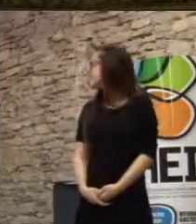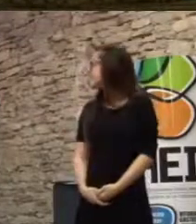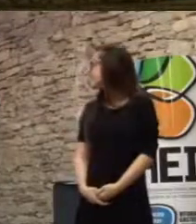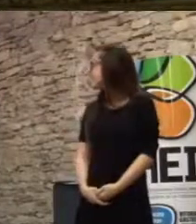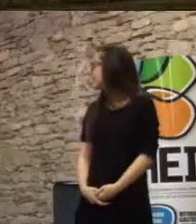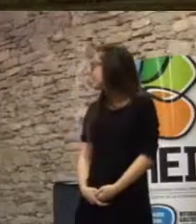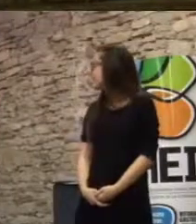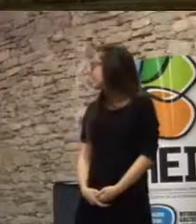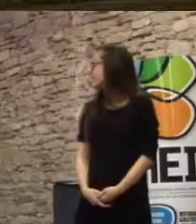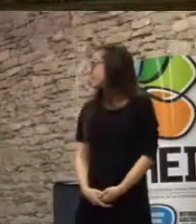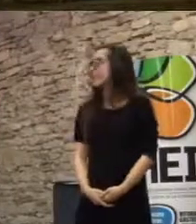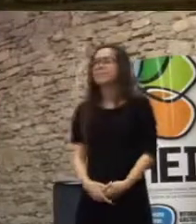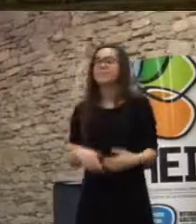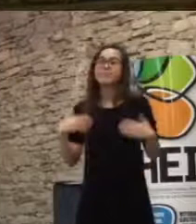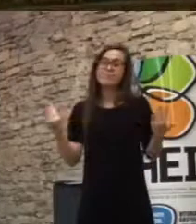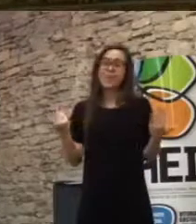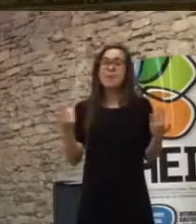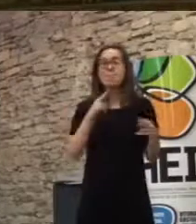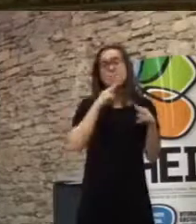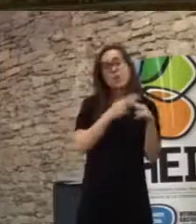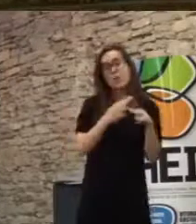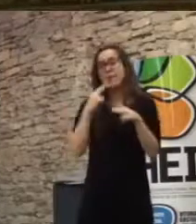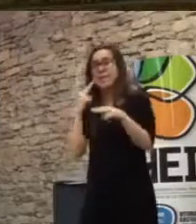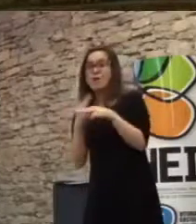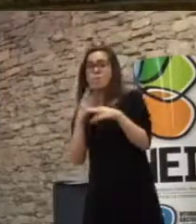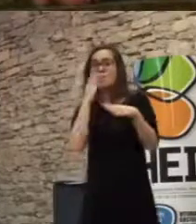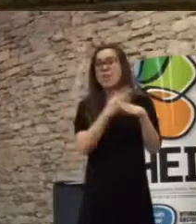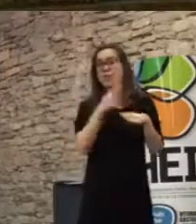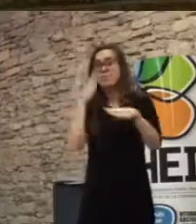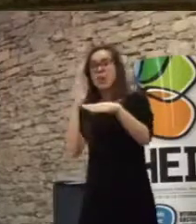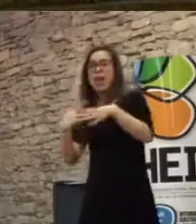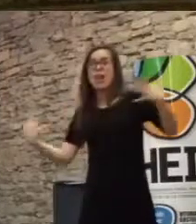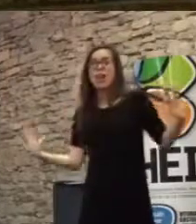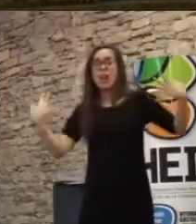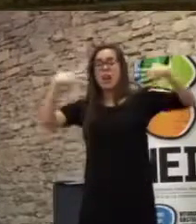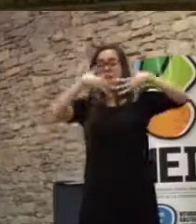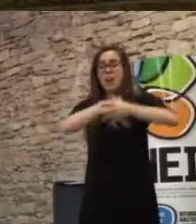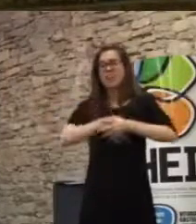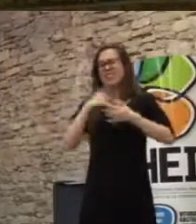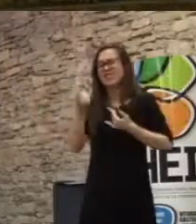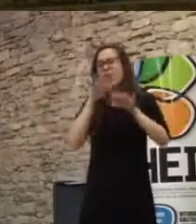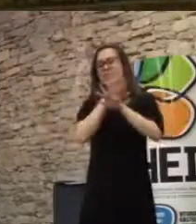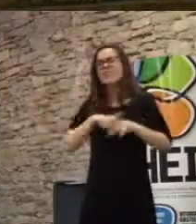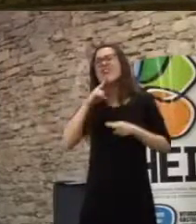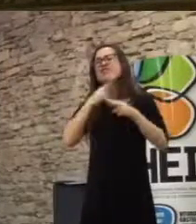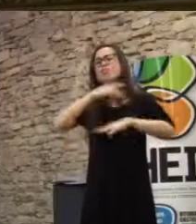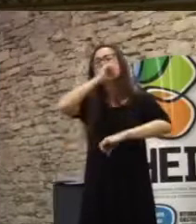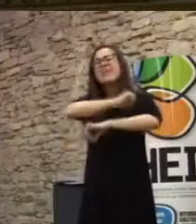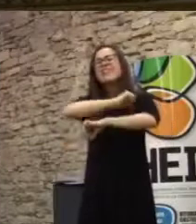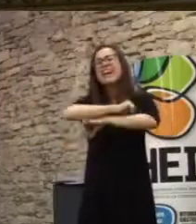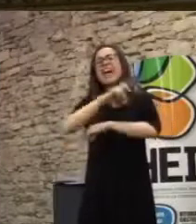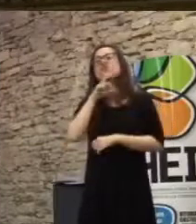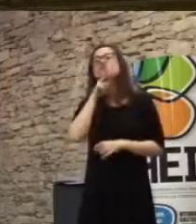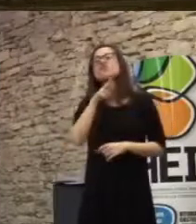joseph y harris cursos y esto se conoce como la ventana dejo ali o la ventana de diario como lo queráis decir y es una